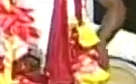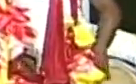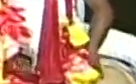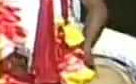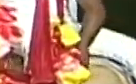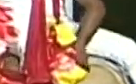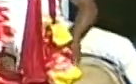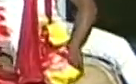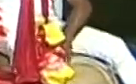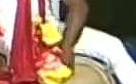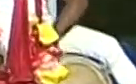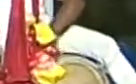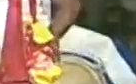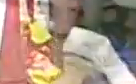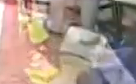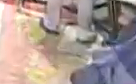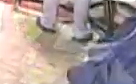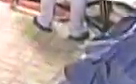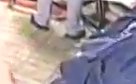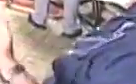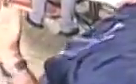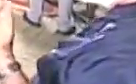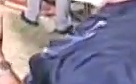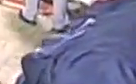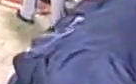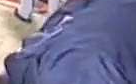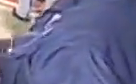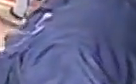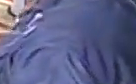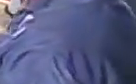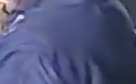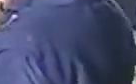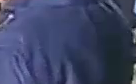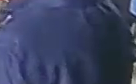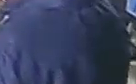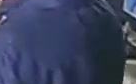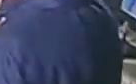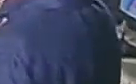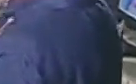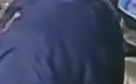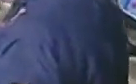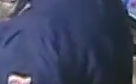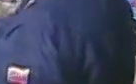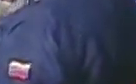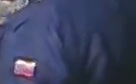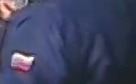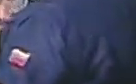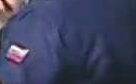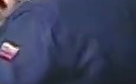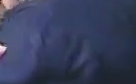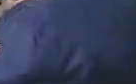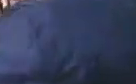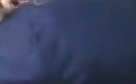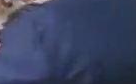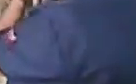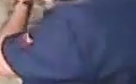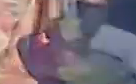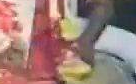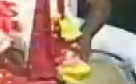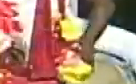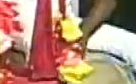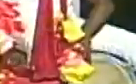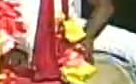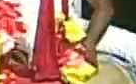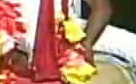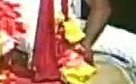cambiar ahora, vamos a pintar ahora. Y te lo digo de corazón, vamos a cantar ahora. Y te lo digo de corazón,